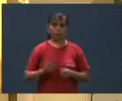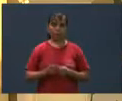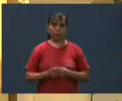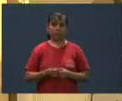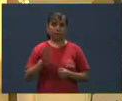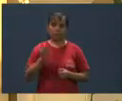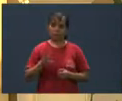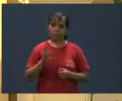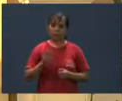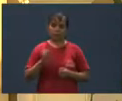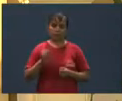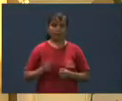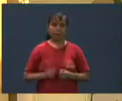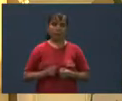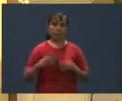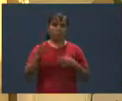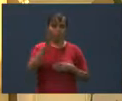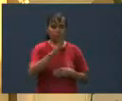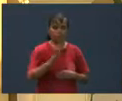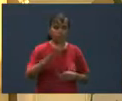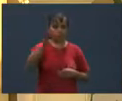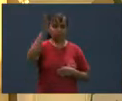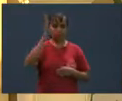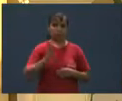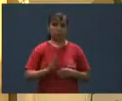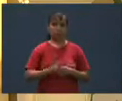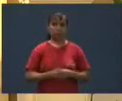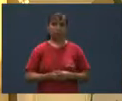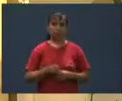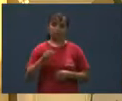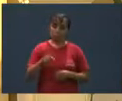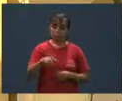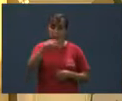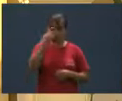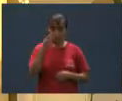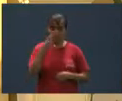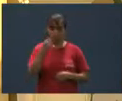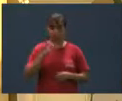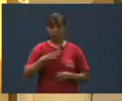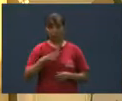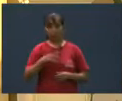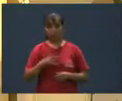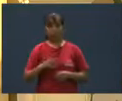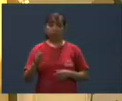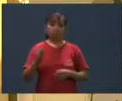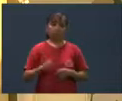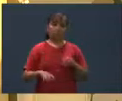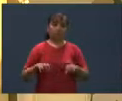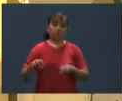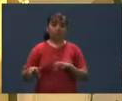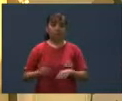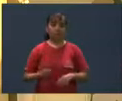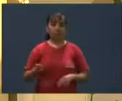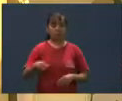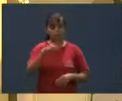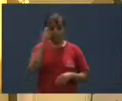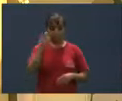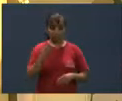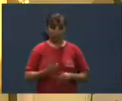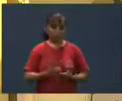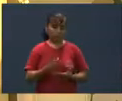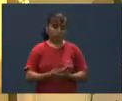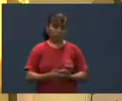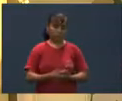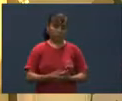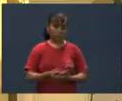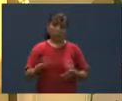manera que sea constructiva. Ahí en mi trabajo, pues no solo verlo como una actividad para ganar dinero, sino mi trabajo